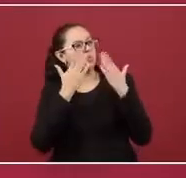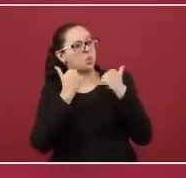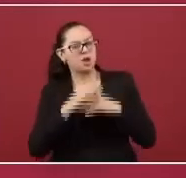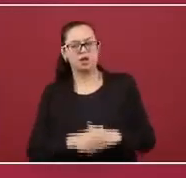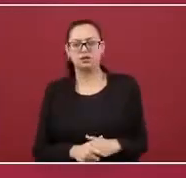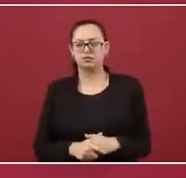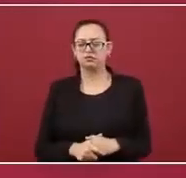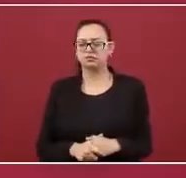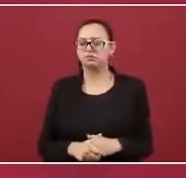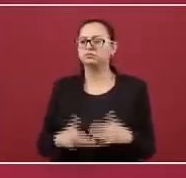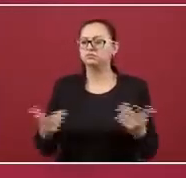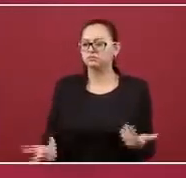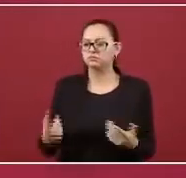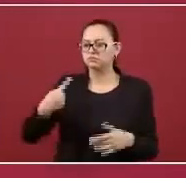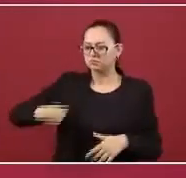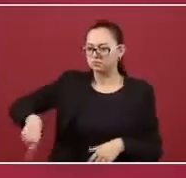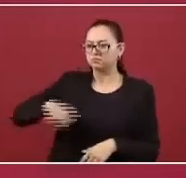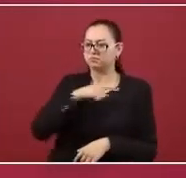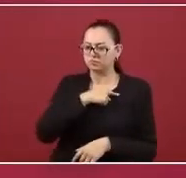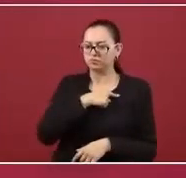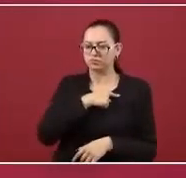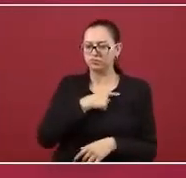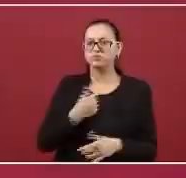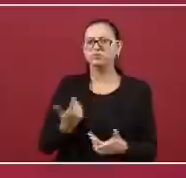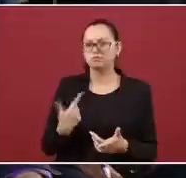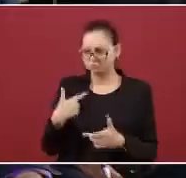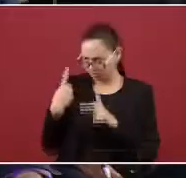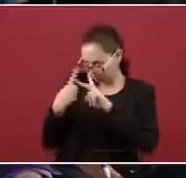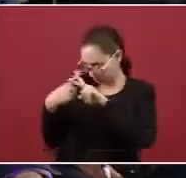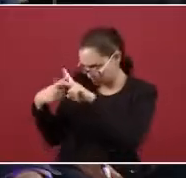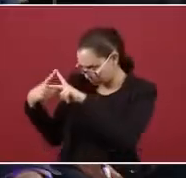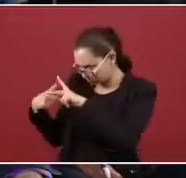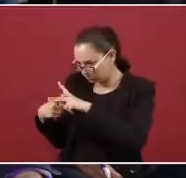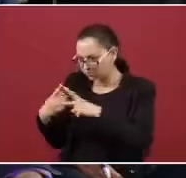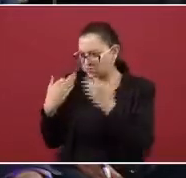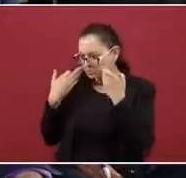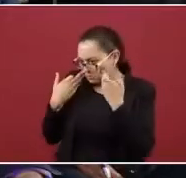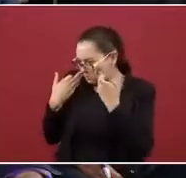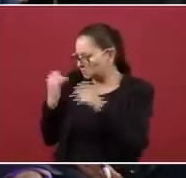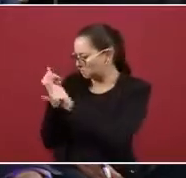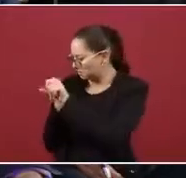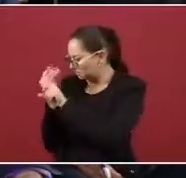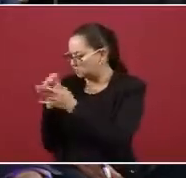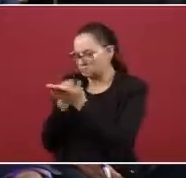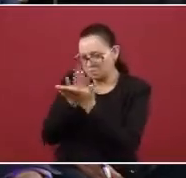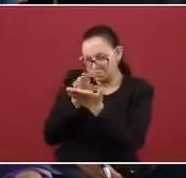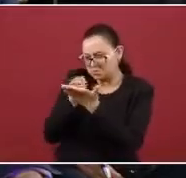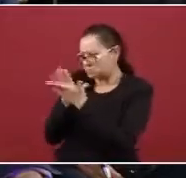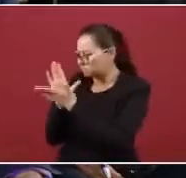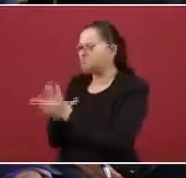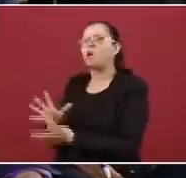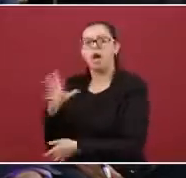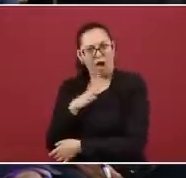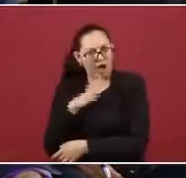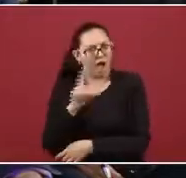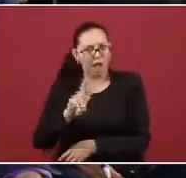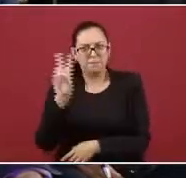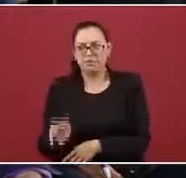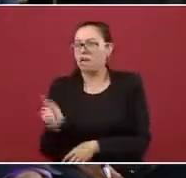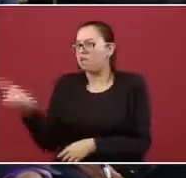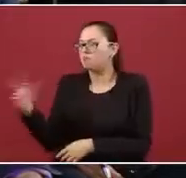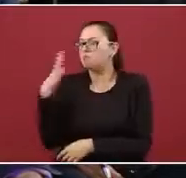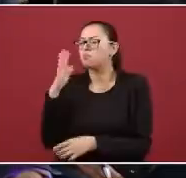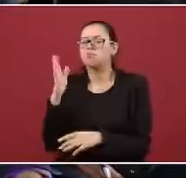tenemos documentado que hay esa cantidad de muertos, y también le pide a usted, ella, que hable con los medios de